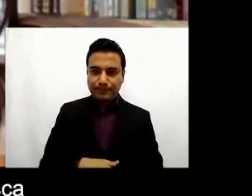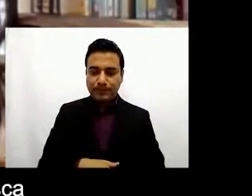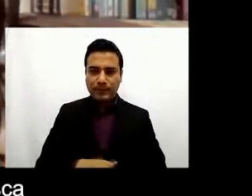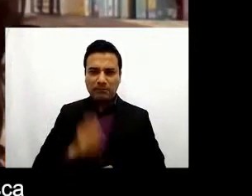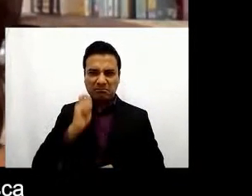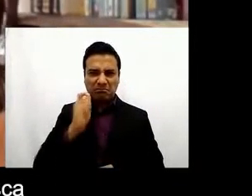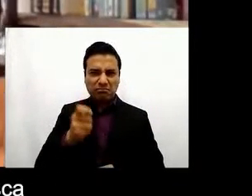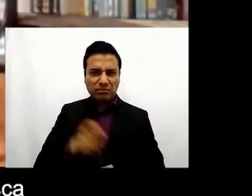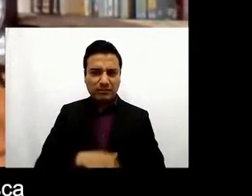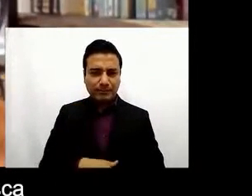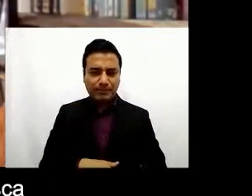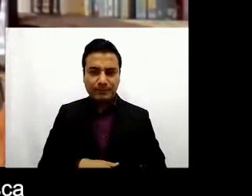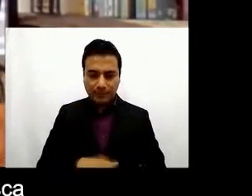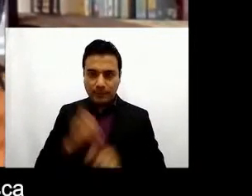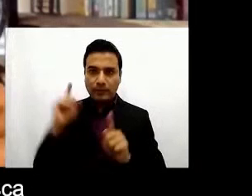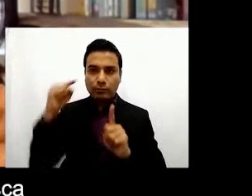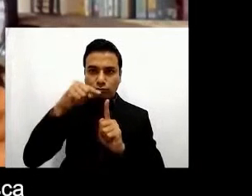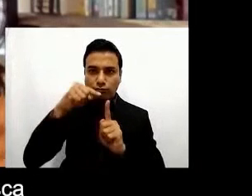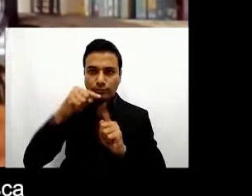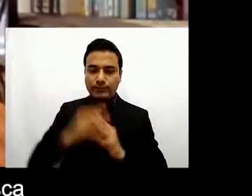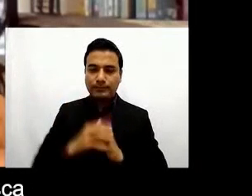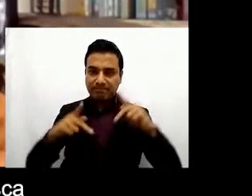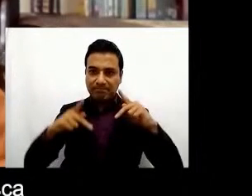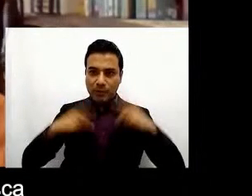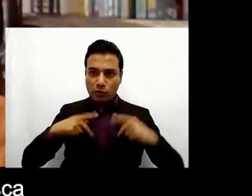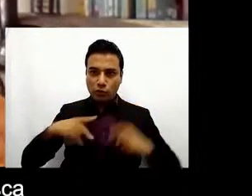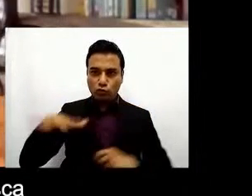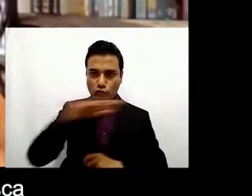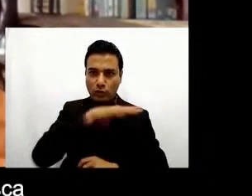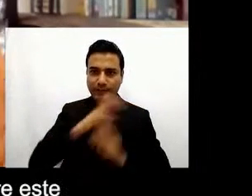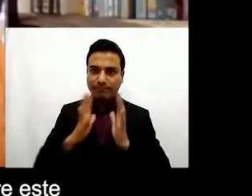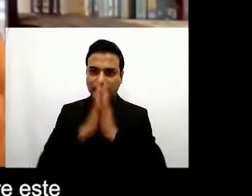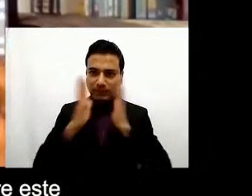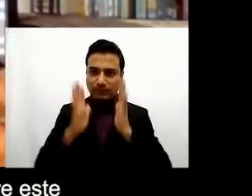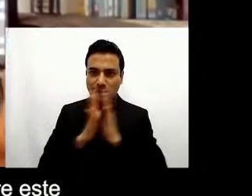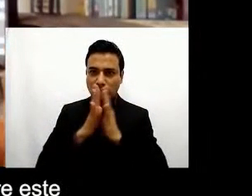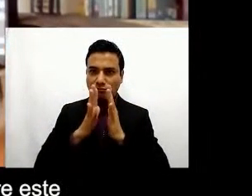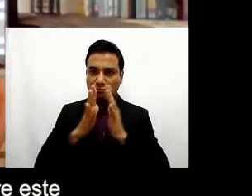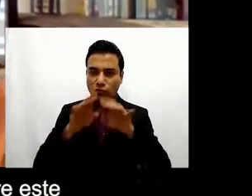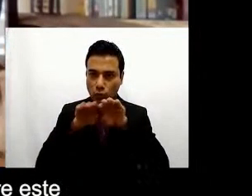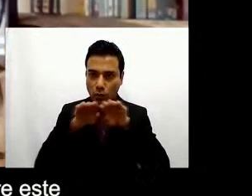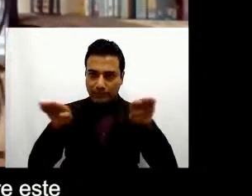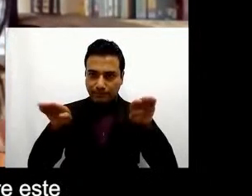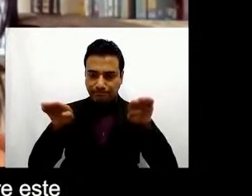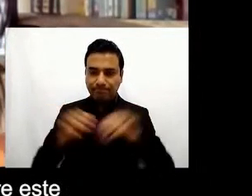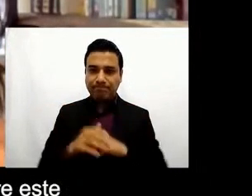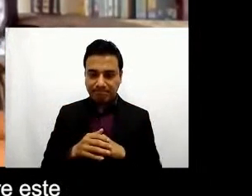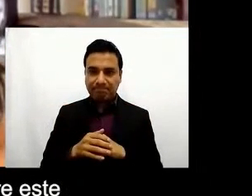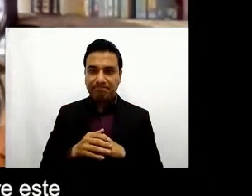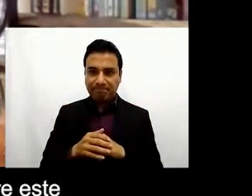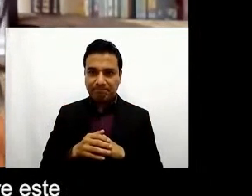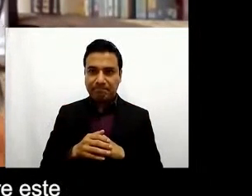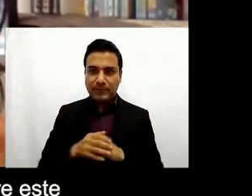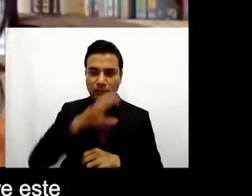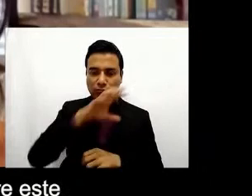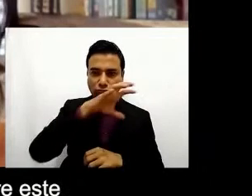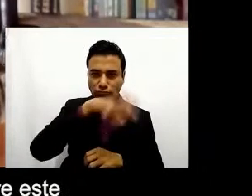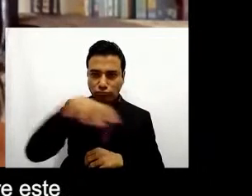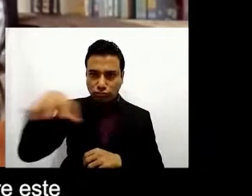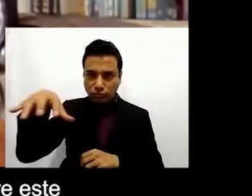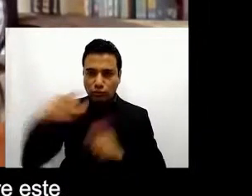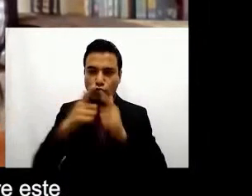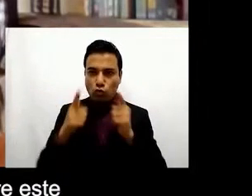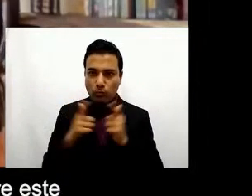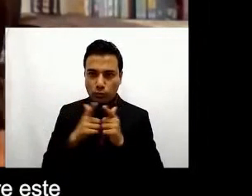busca fomentar la participación igualitaria, autónoma, de los diferentes agentes y